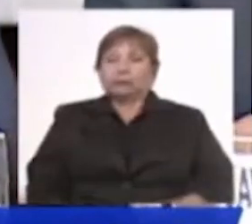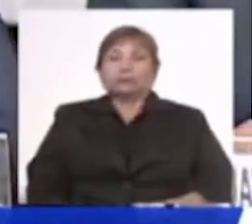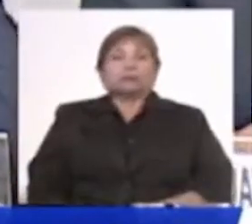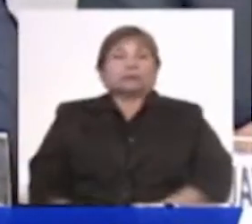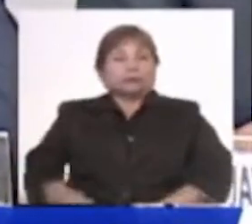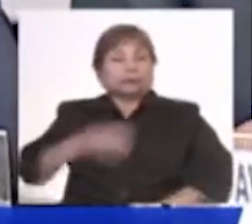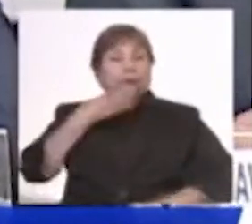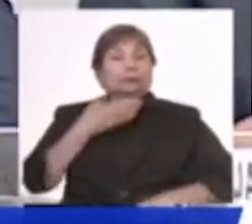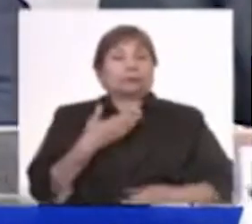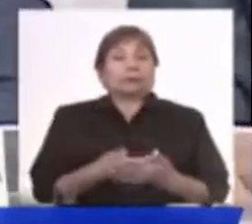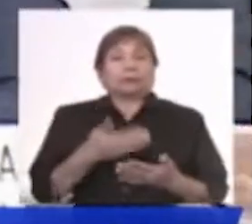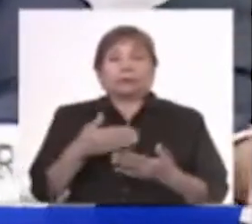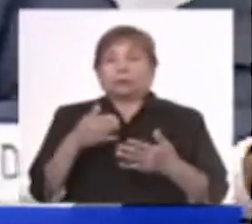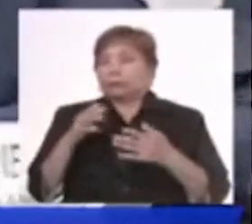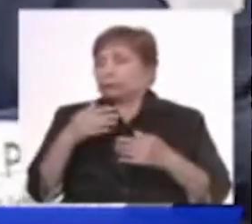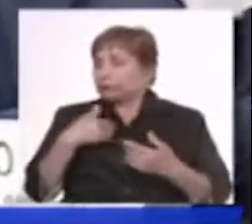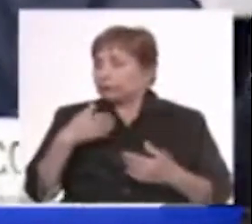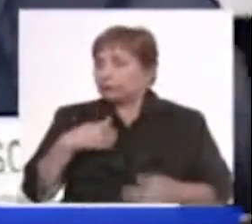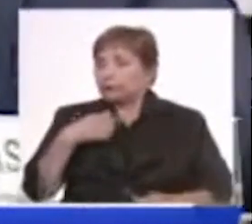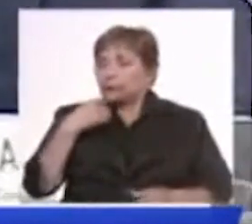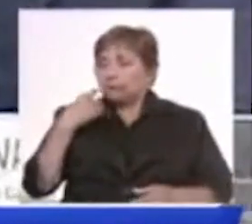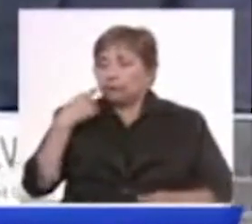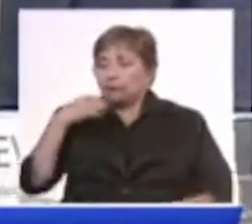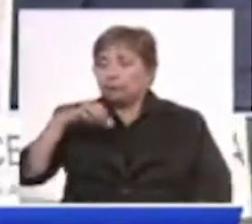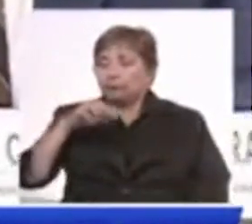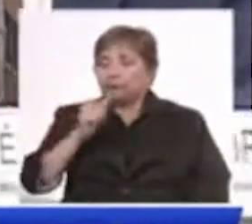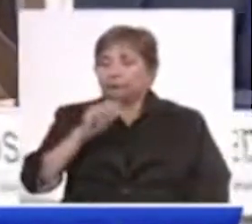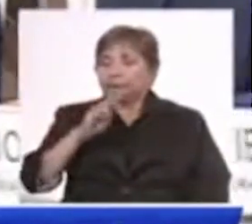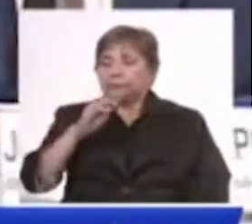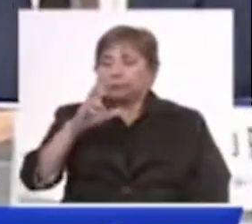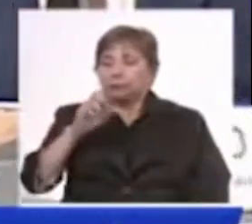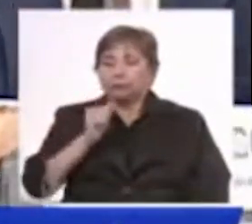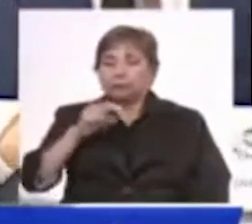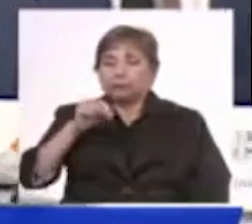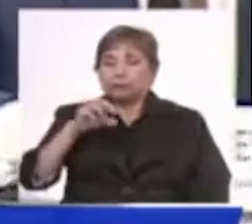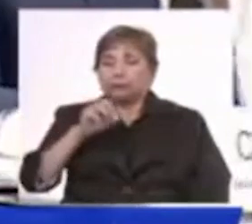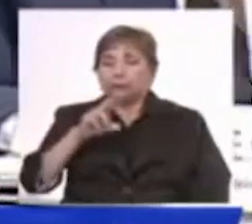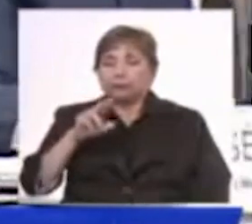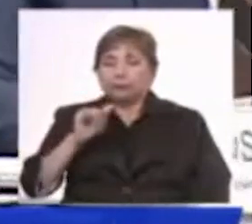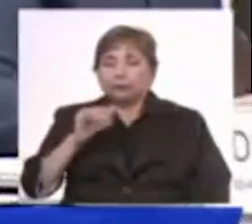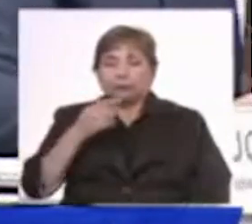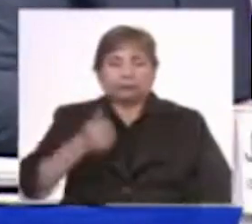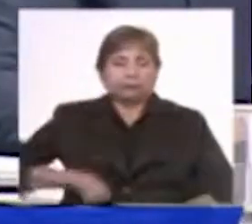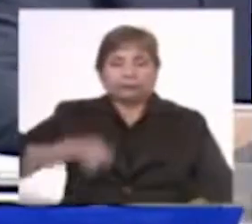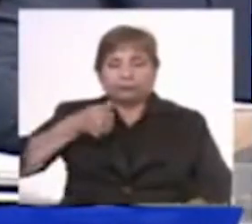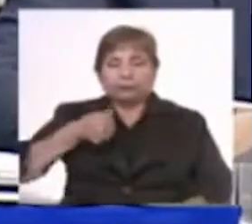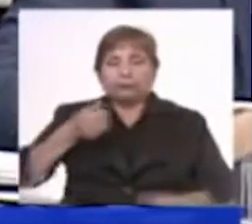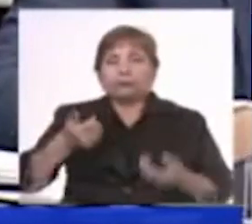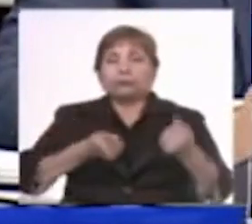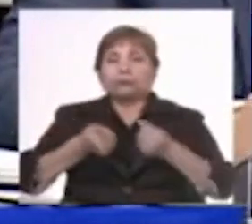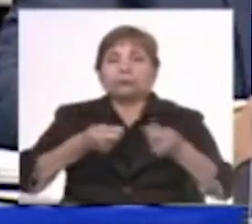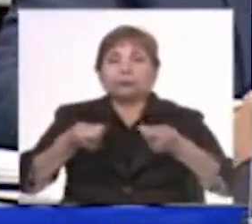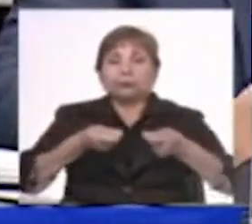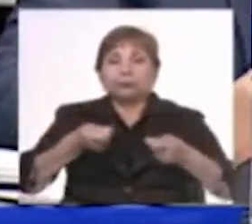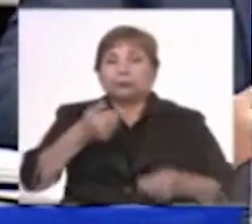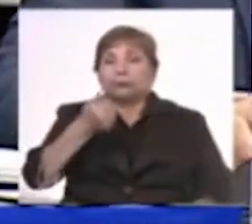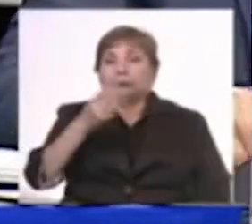Muy buenas tardes. Quien les habla es el señor Pablo Noriega Vinces, director de administración.